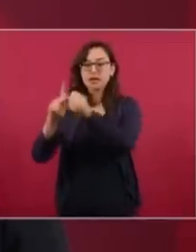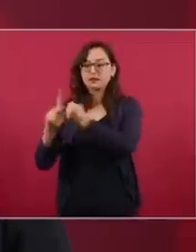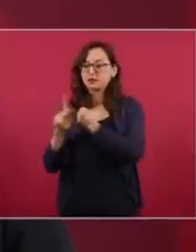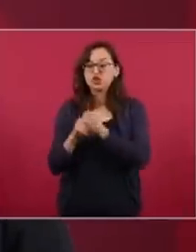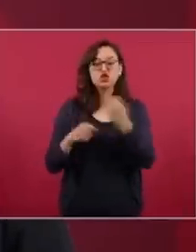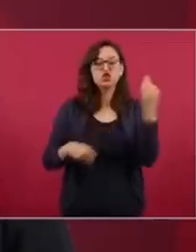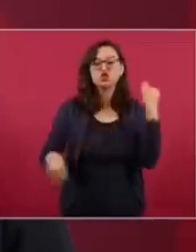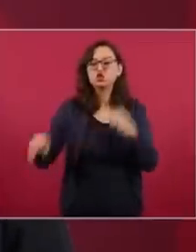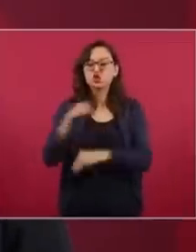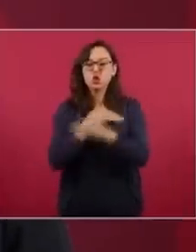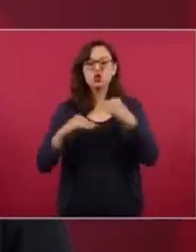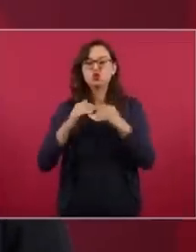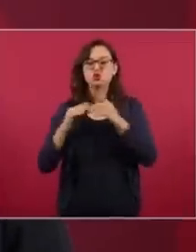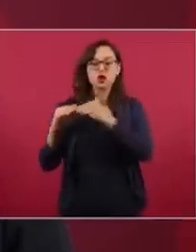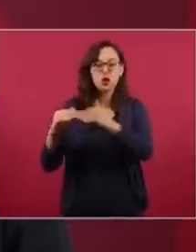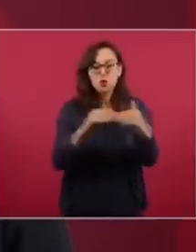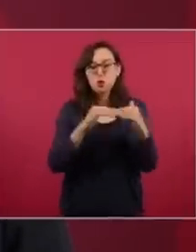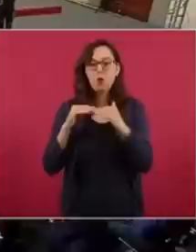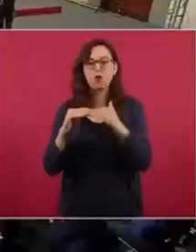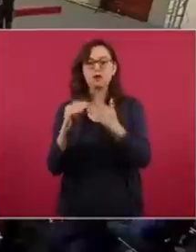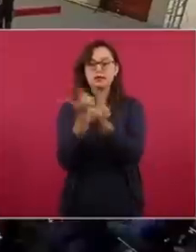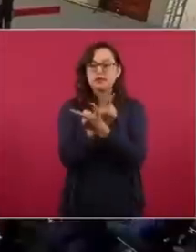libres y son independientes.